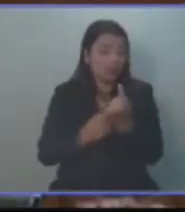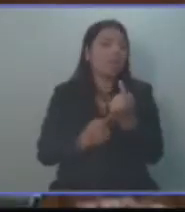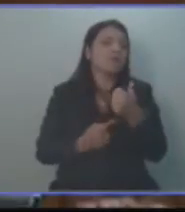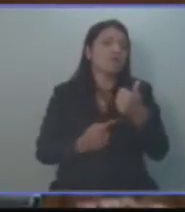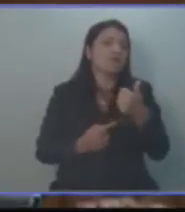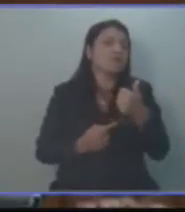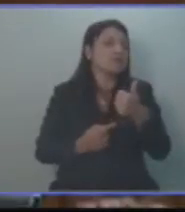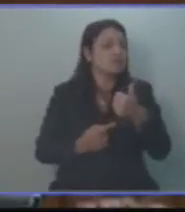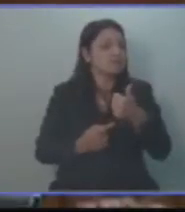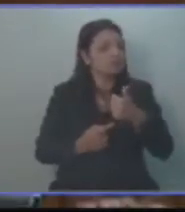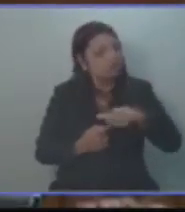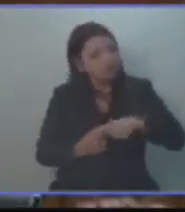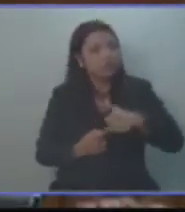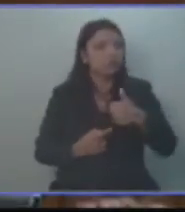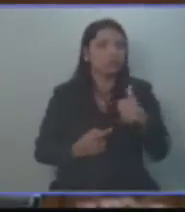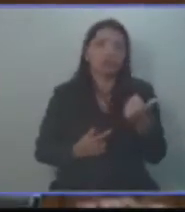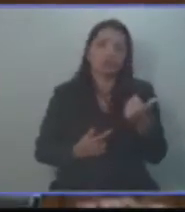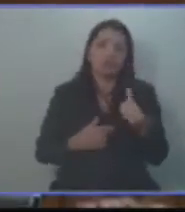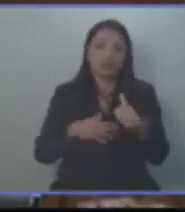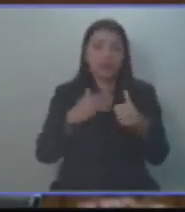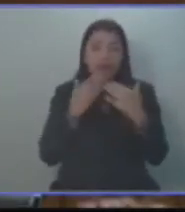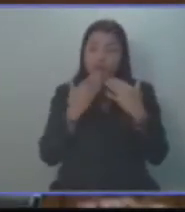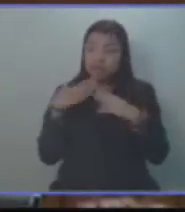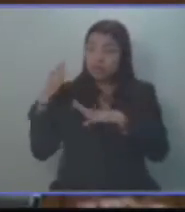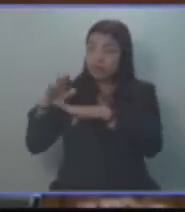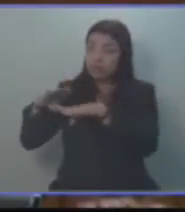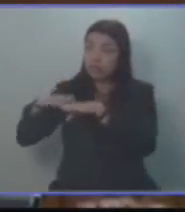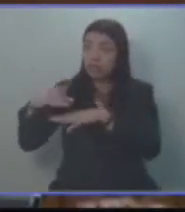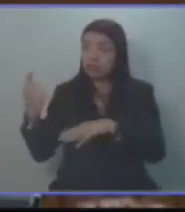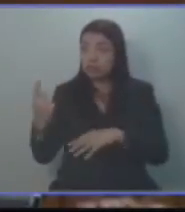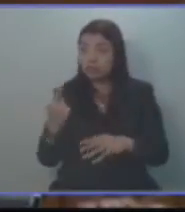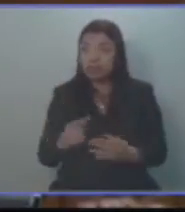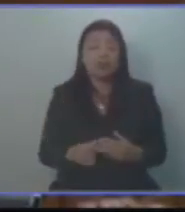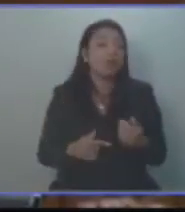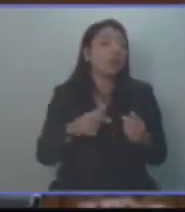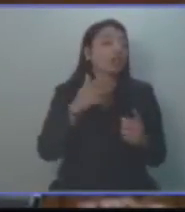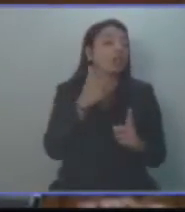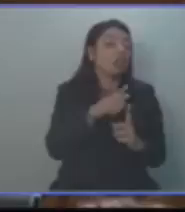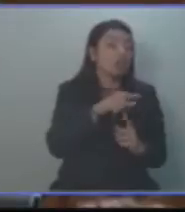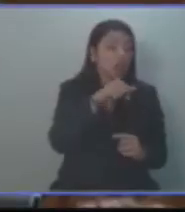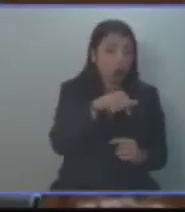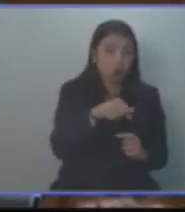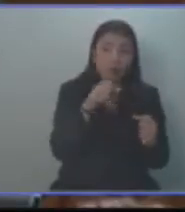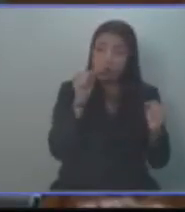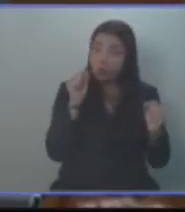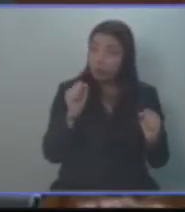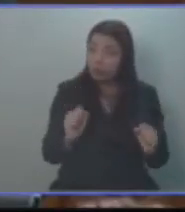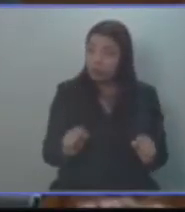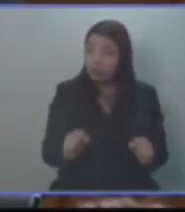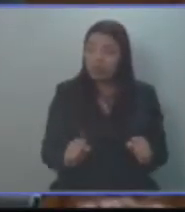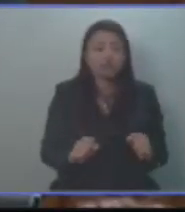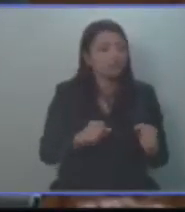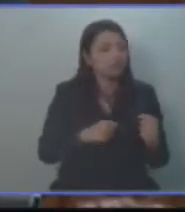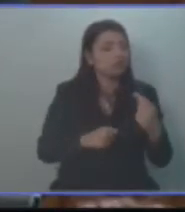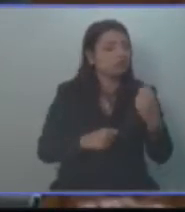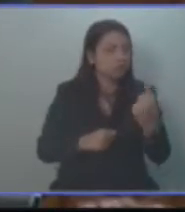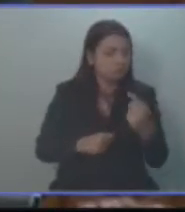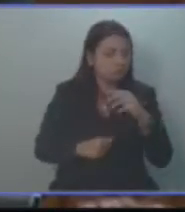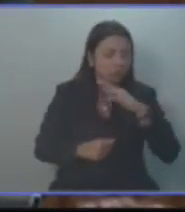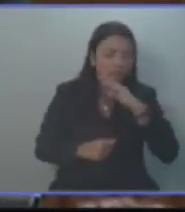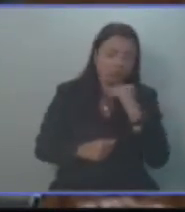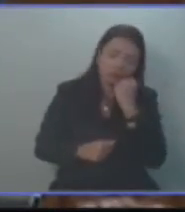médico tratante o al residente de mayor jerarquía. Q, establecer una buena relación